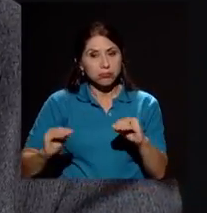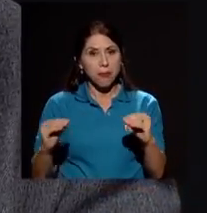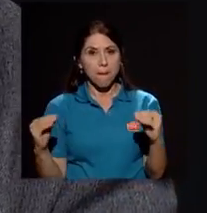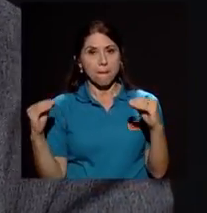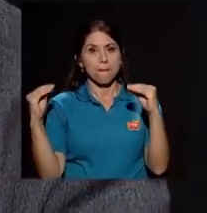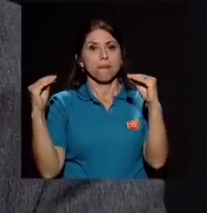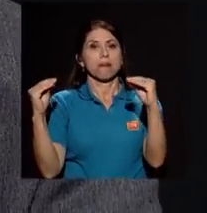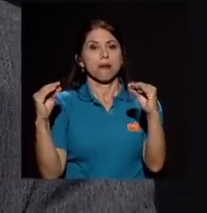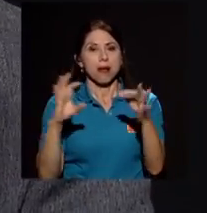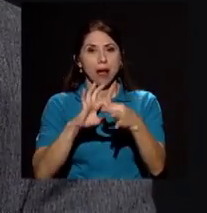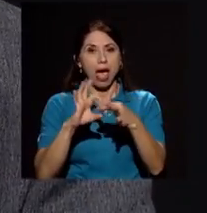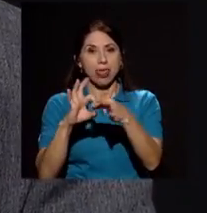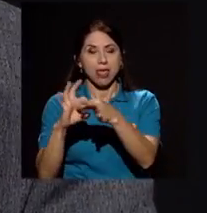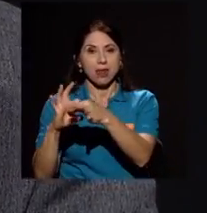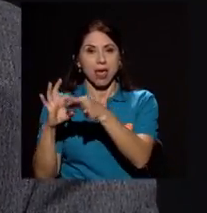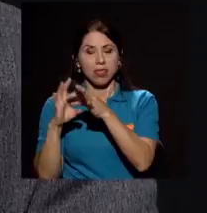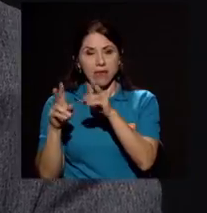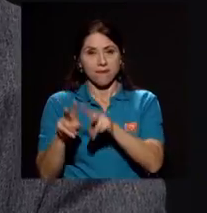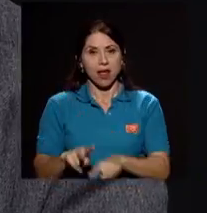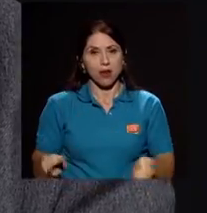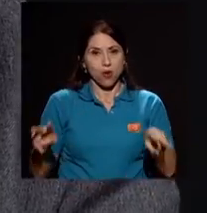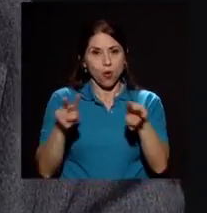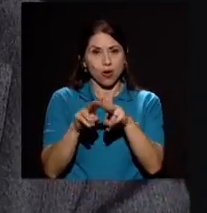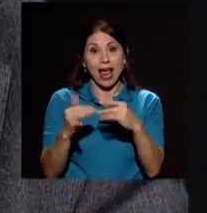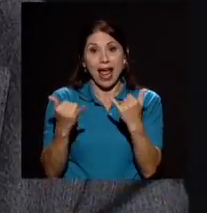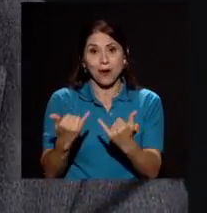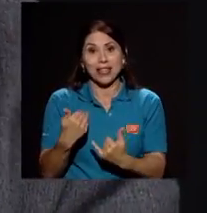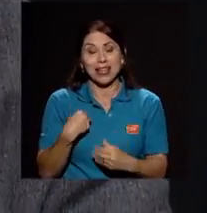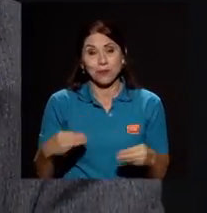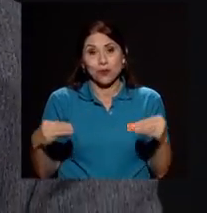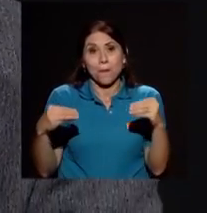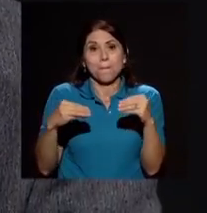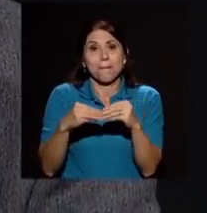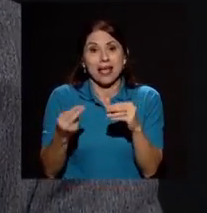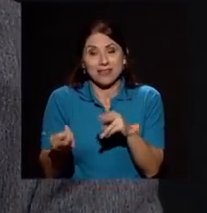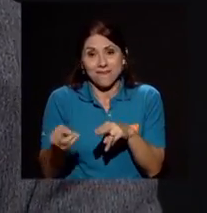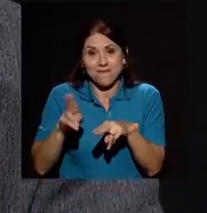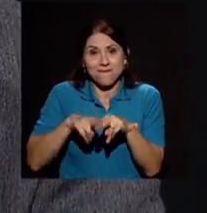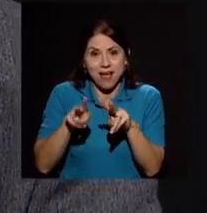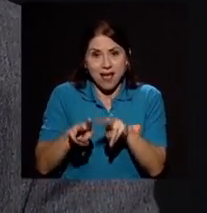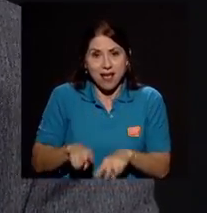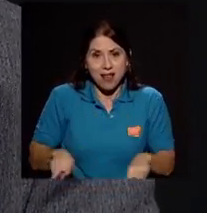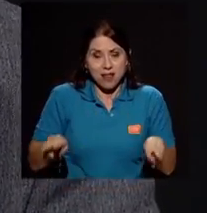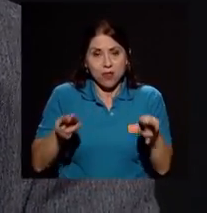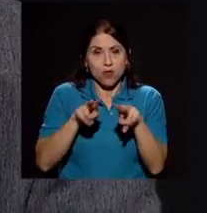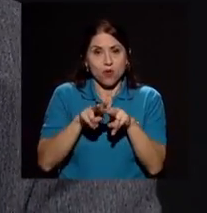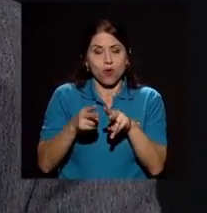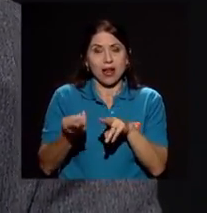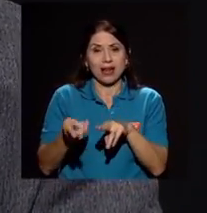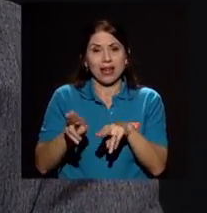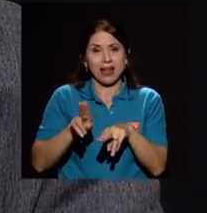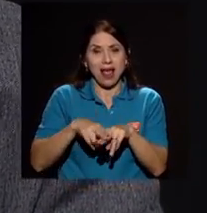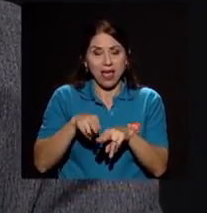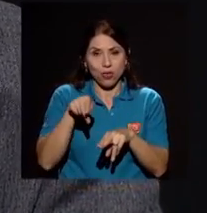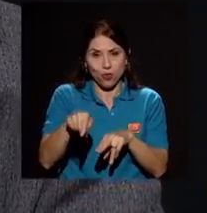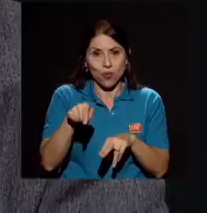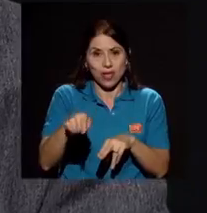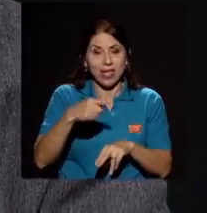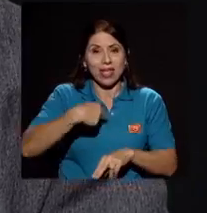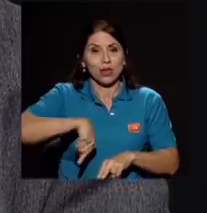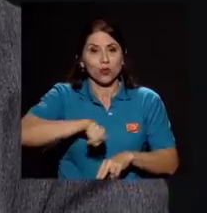a una actividad de investigación desarrollo de marc valor agregado doméstico en nuestras exportaciones buena es de suma importancia